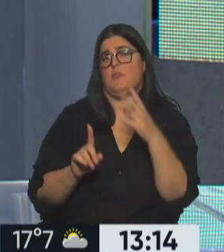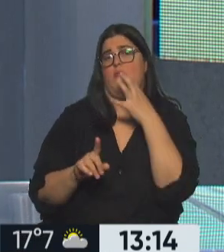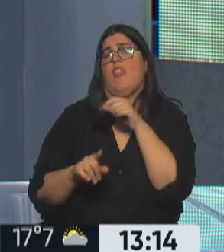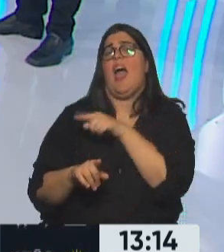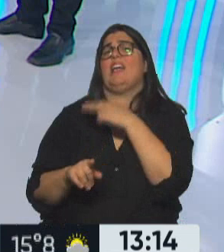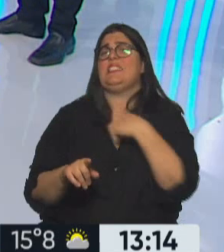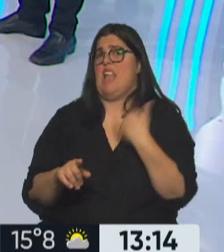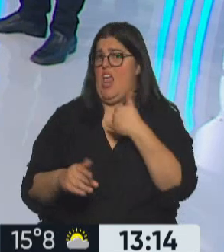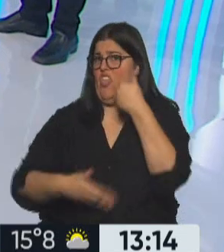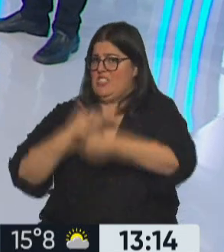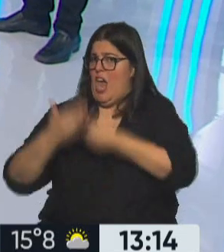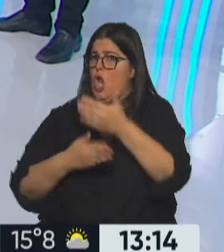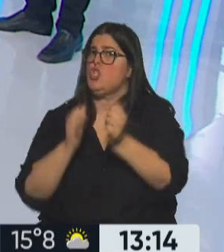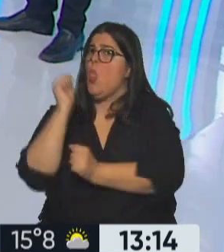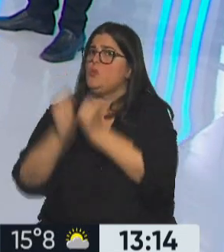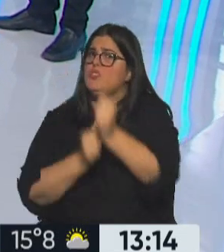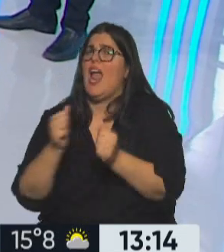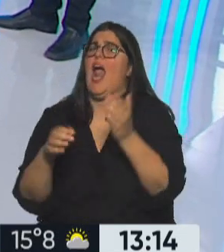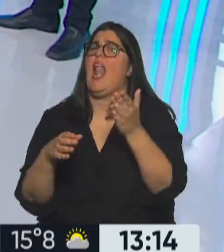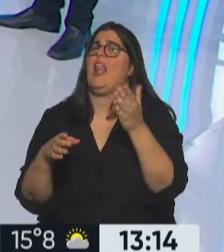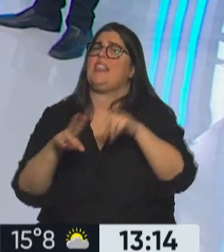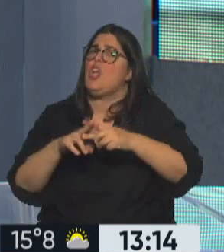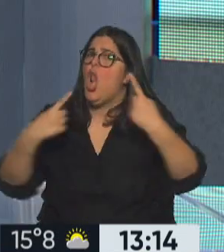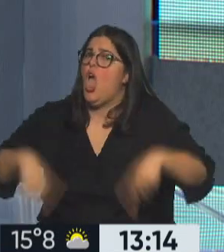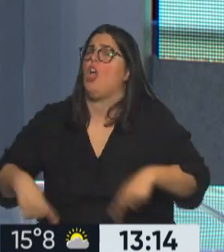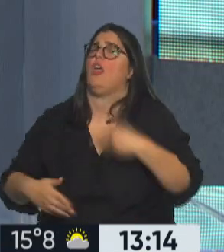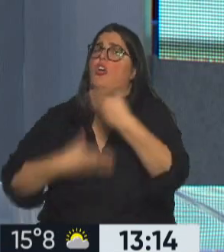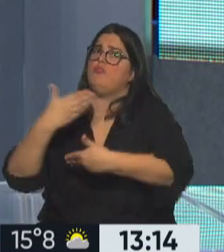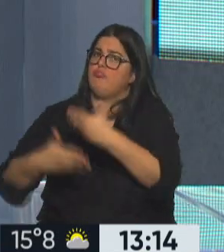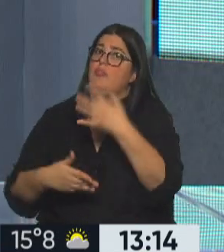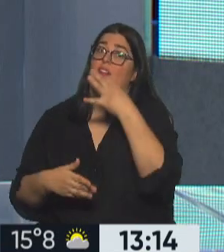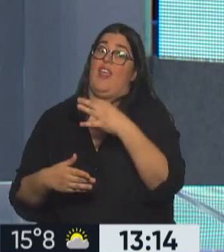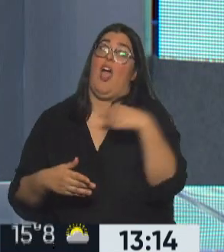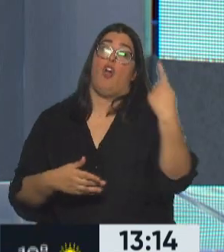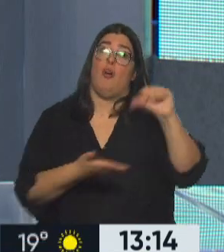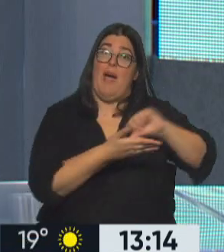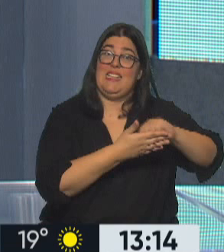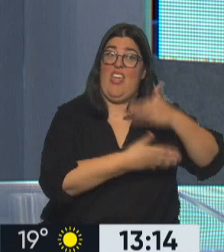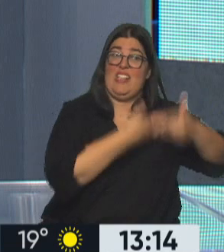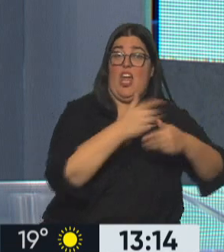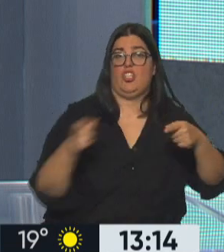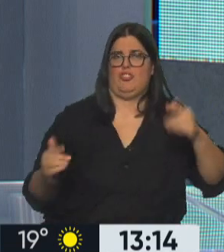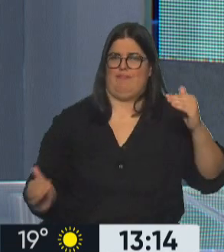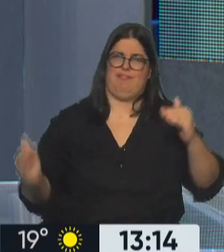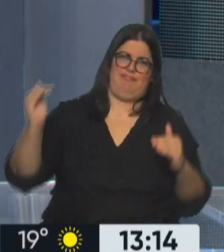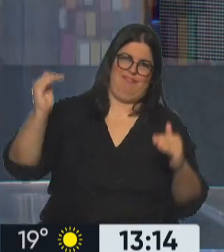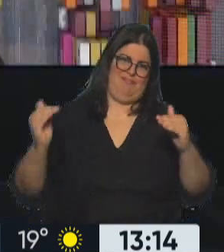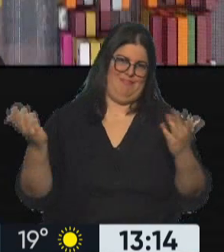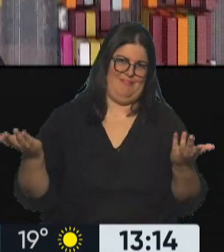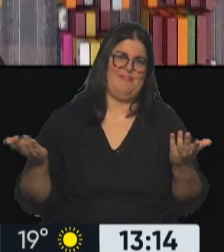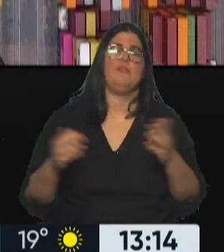tecnológico que la pone en otro plano que a los países en desarrollo. Ahora, volviendo a la idea